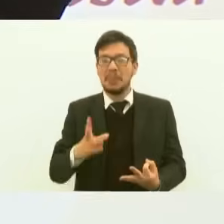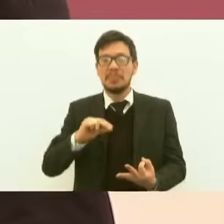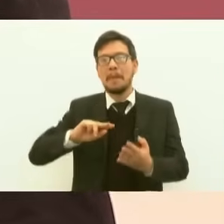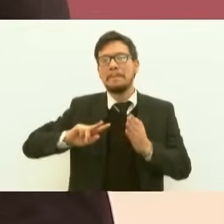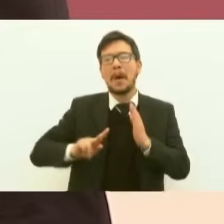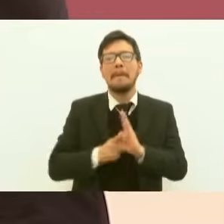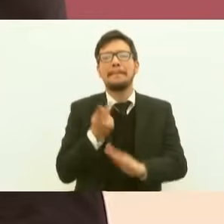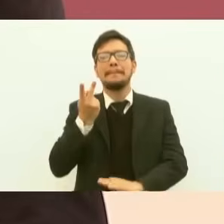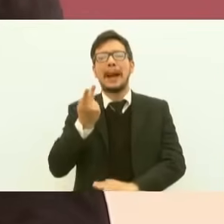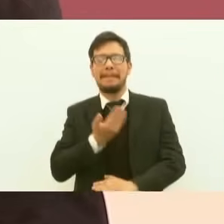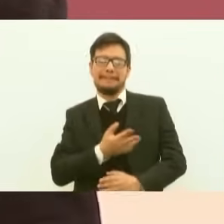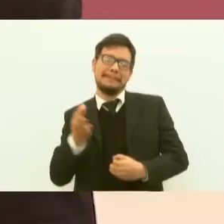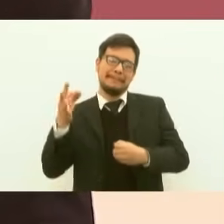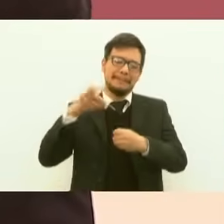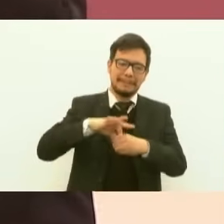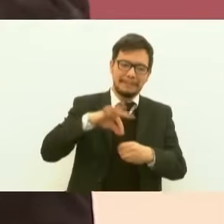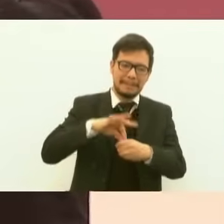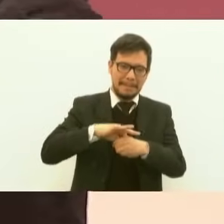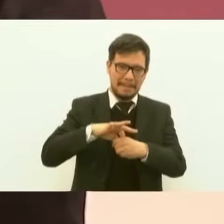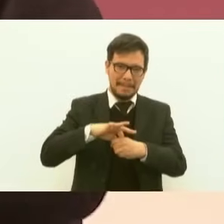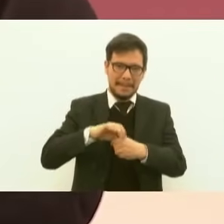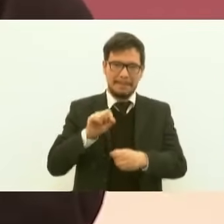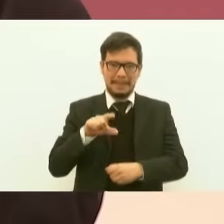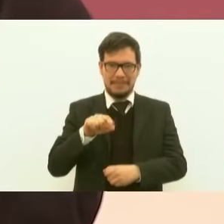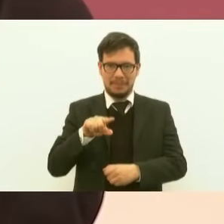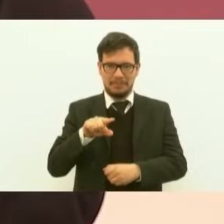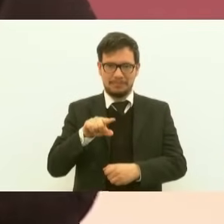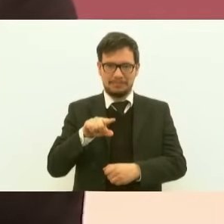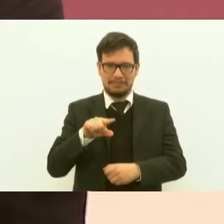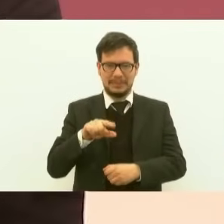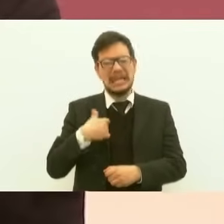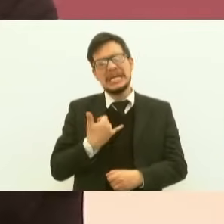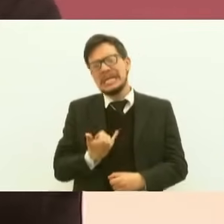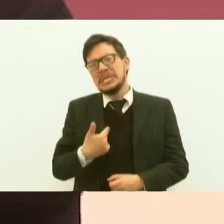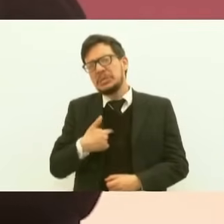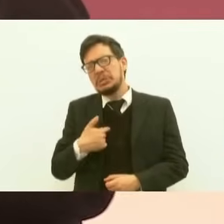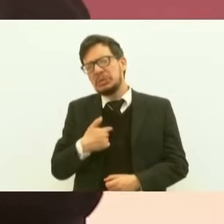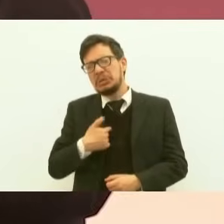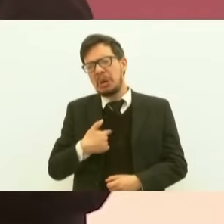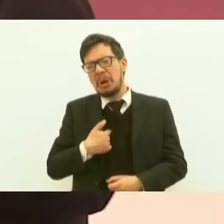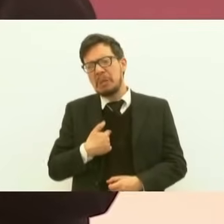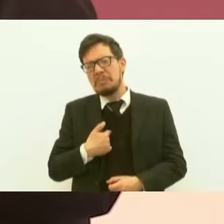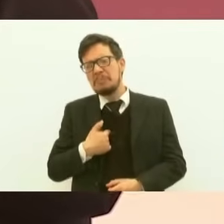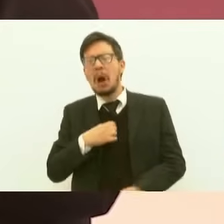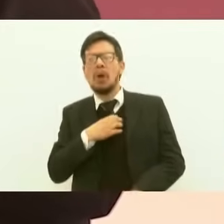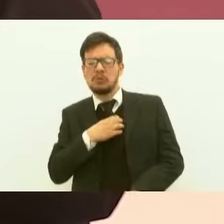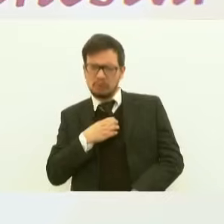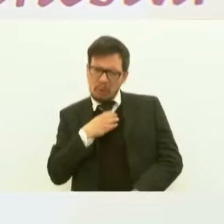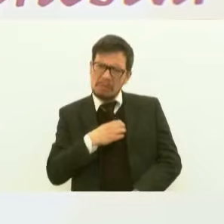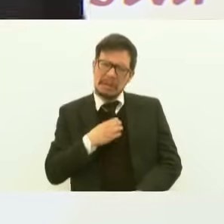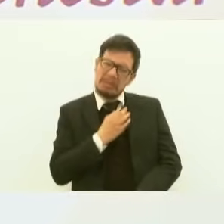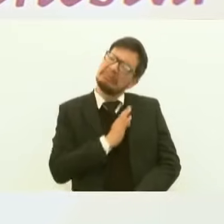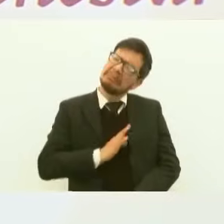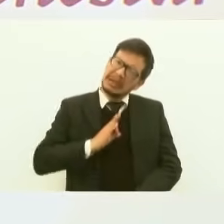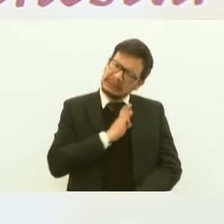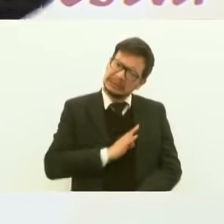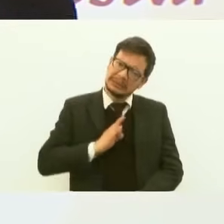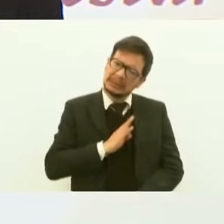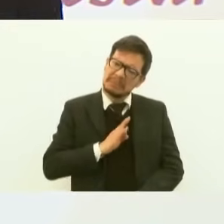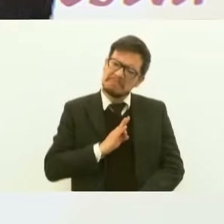Además, les adelanto, estoy contento, se los digo de corazón, de manera sincera,